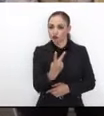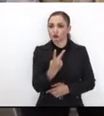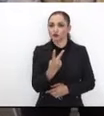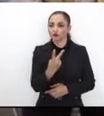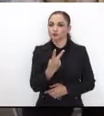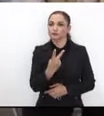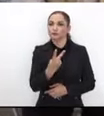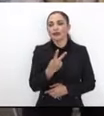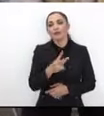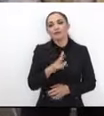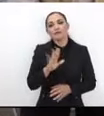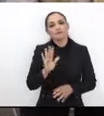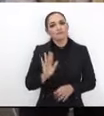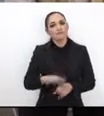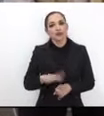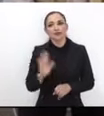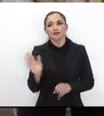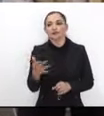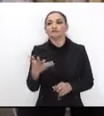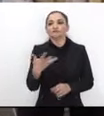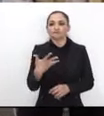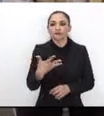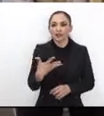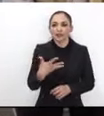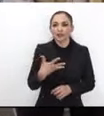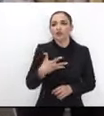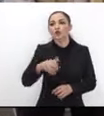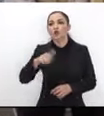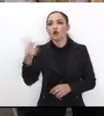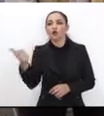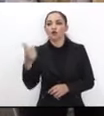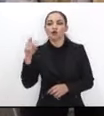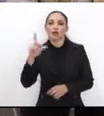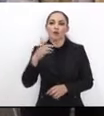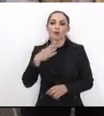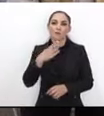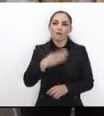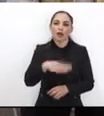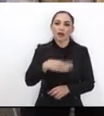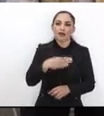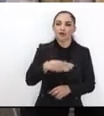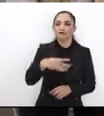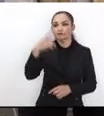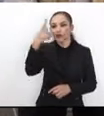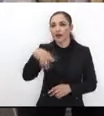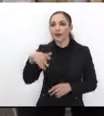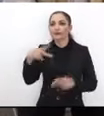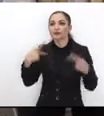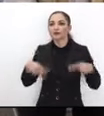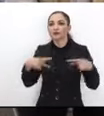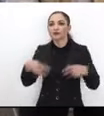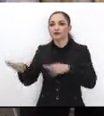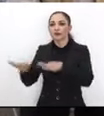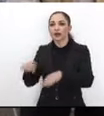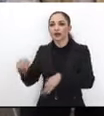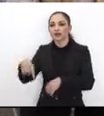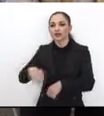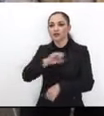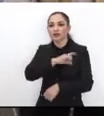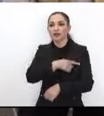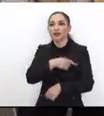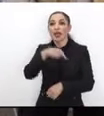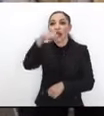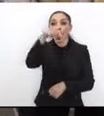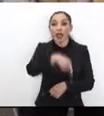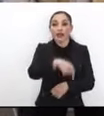mujeres, además de tener también un baño para las y los trabajadores de salud. Aquí se atenderá